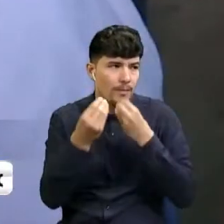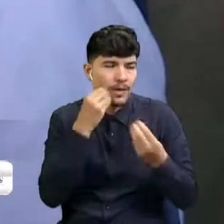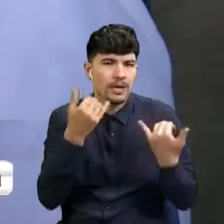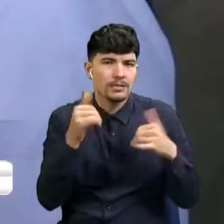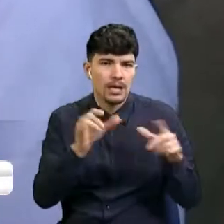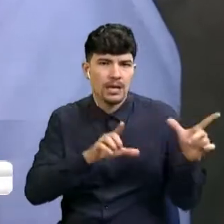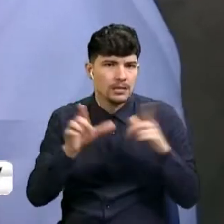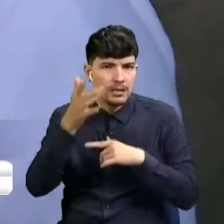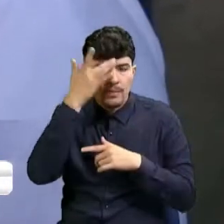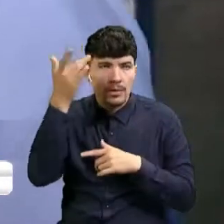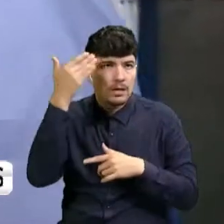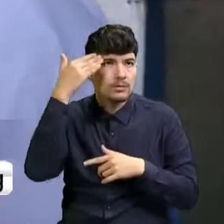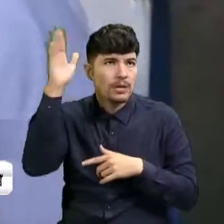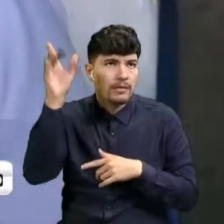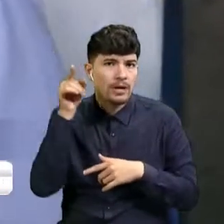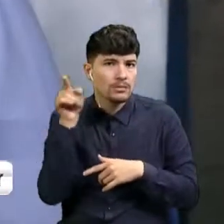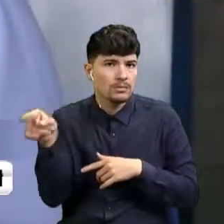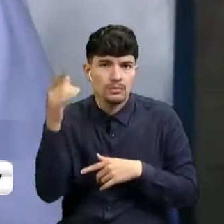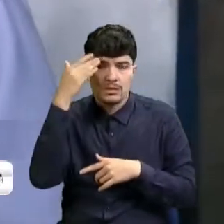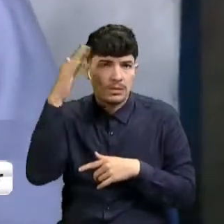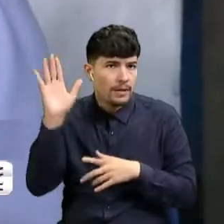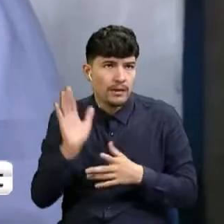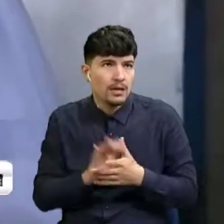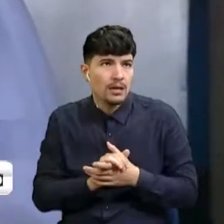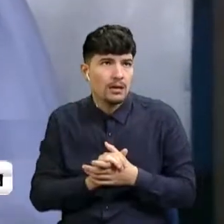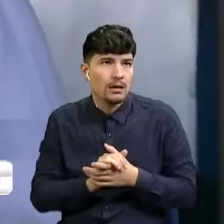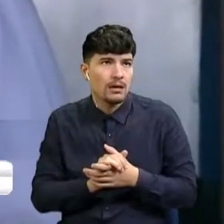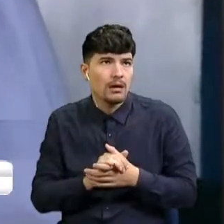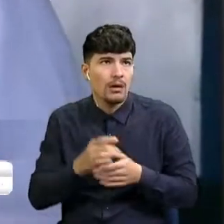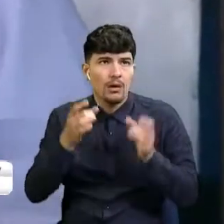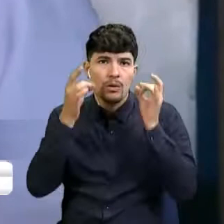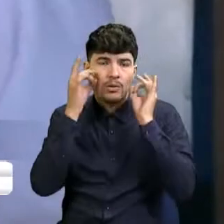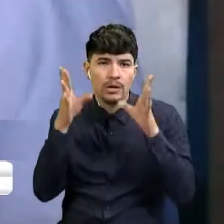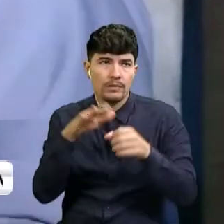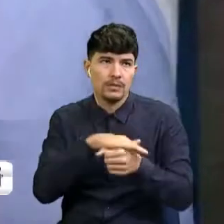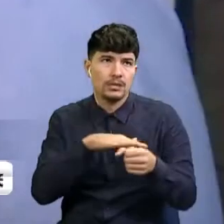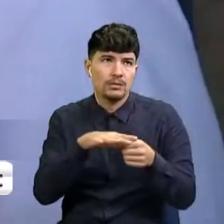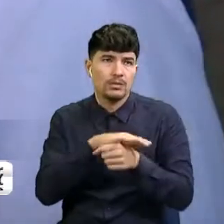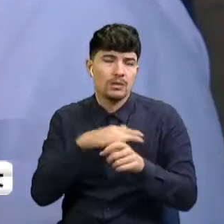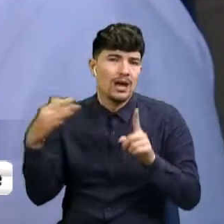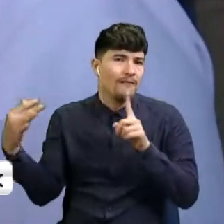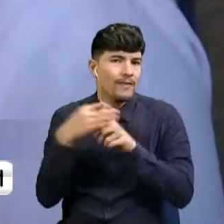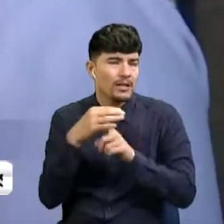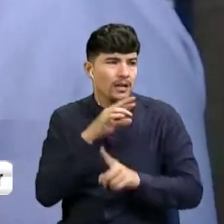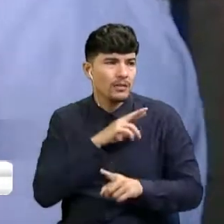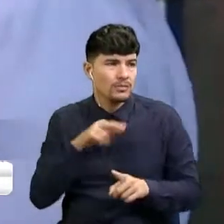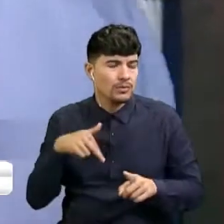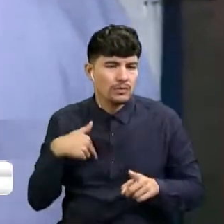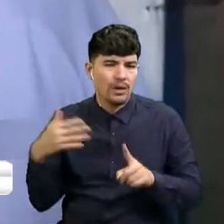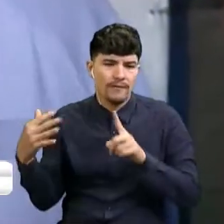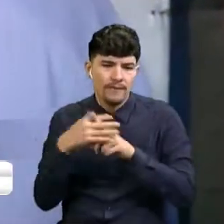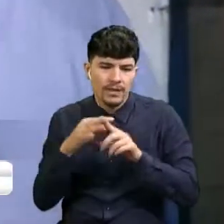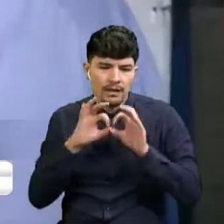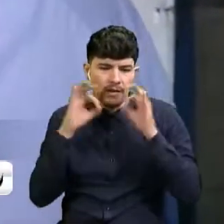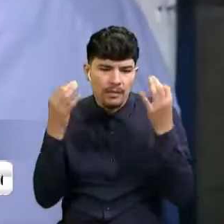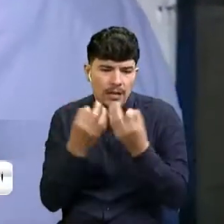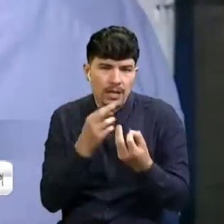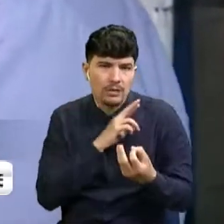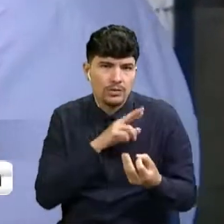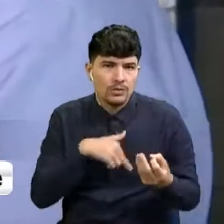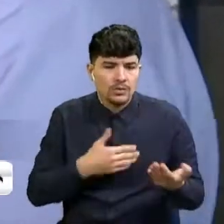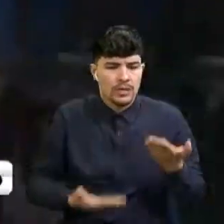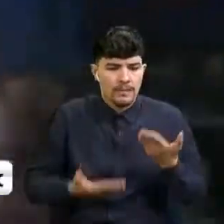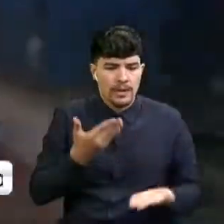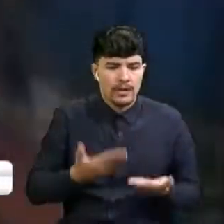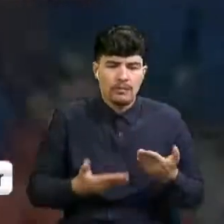lista porque no se sabía, esto llegó sin previo aviso, un atropello contra nosotros, contra nuestra familia, nosotros dependemos